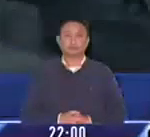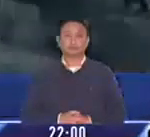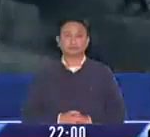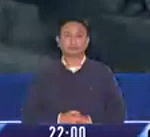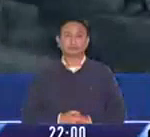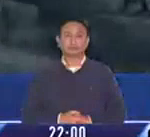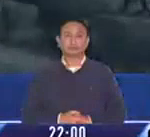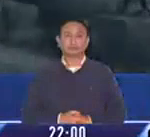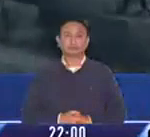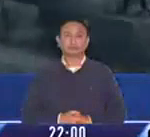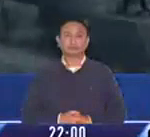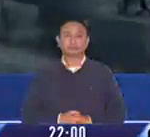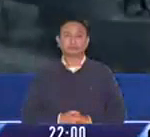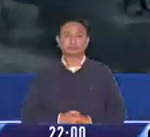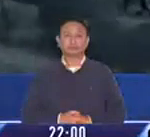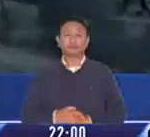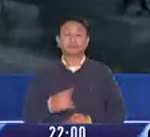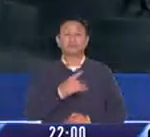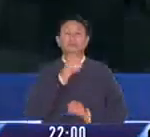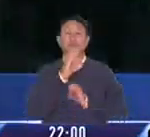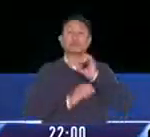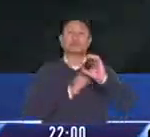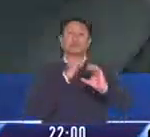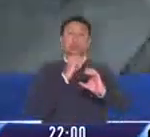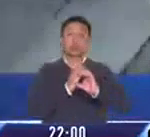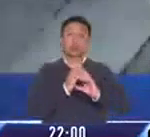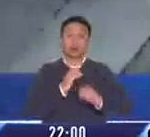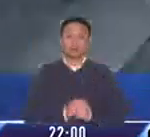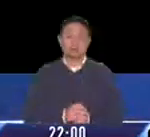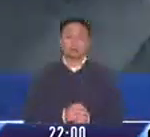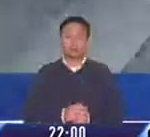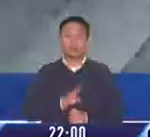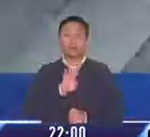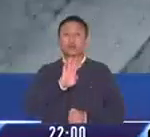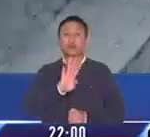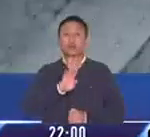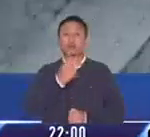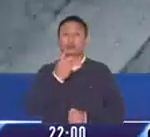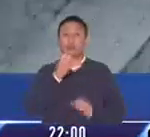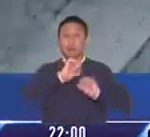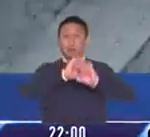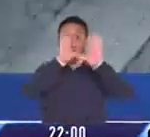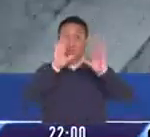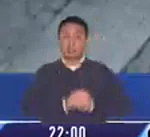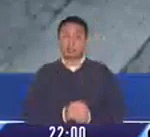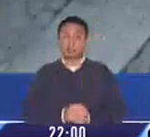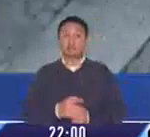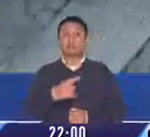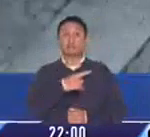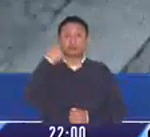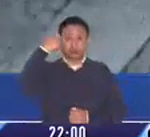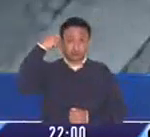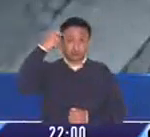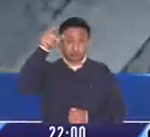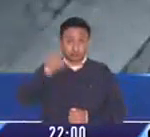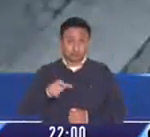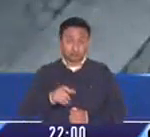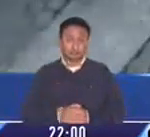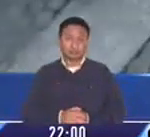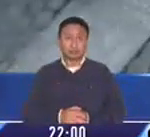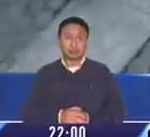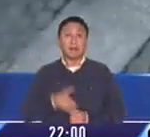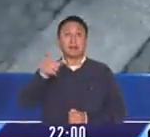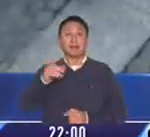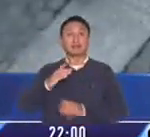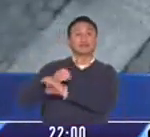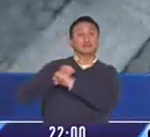Barrio San Enrique de Velasco, sector El Condado. Eran las 4:12 de la mañana y la cámara graba al delincuente. Forcejea con